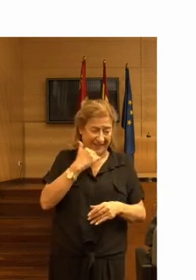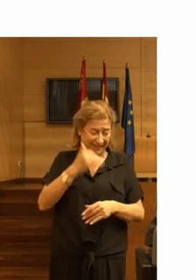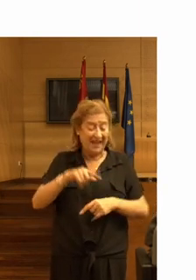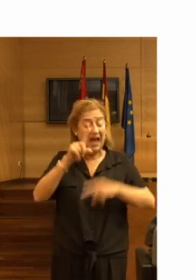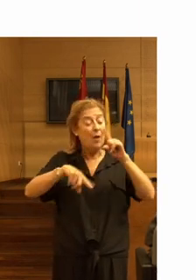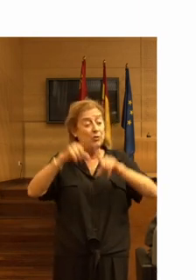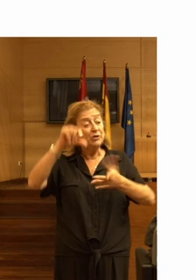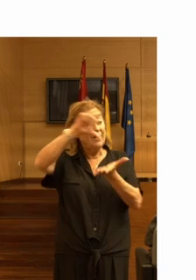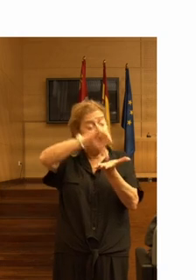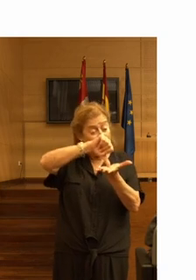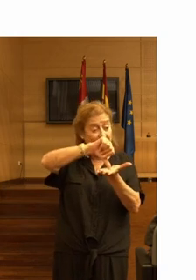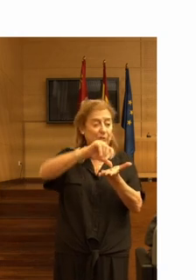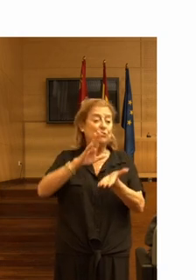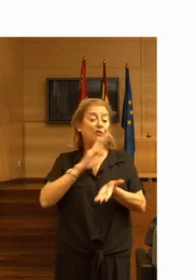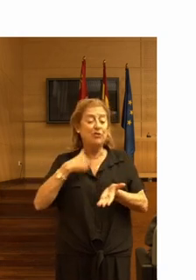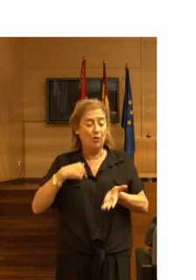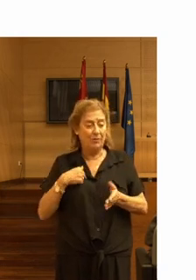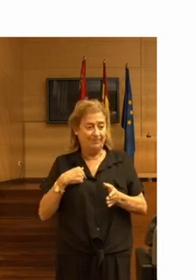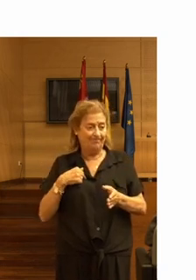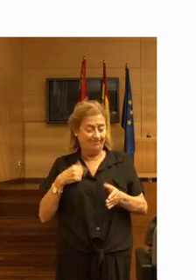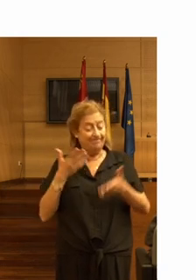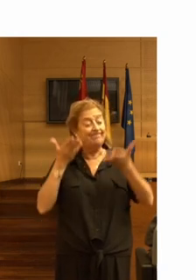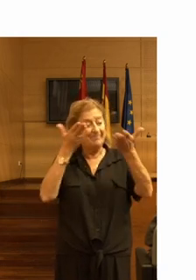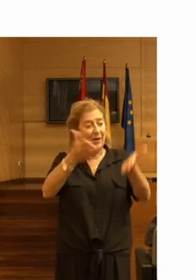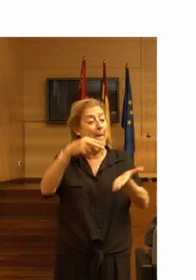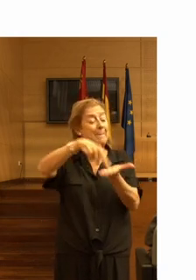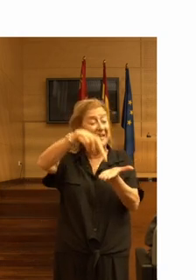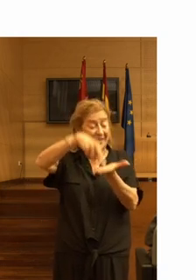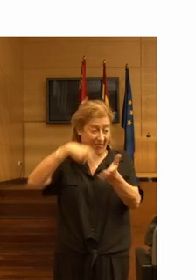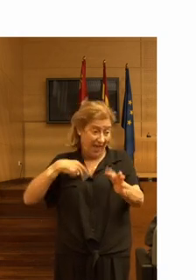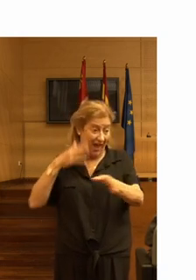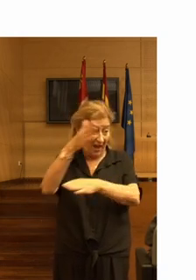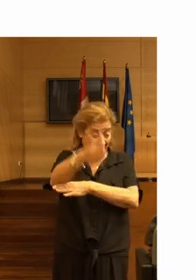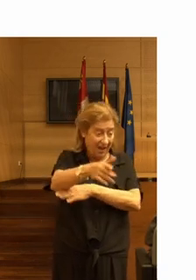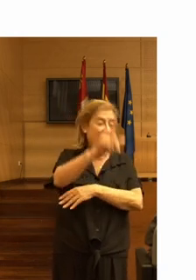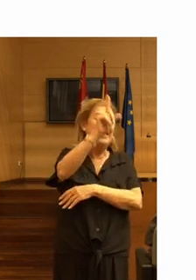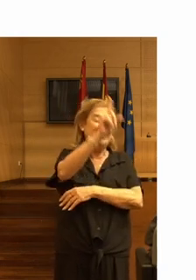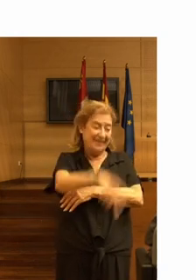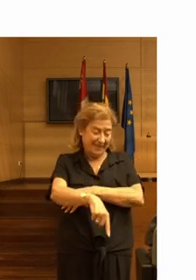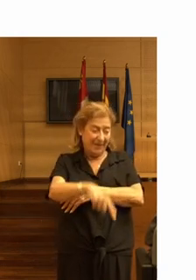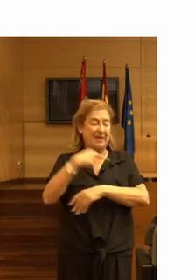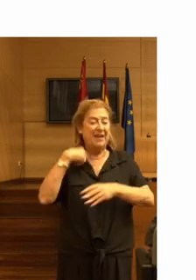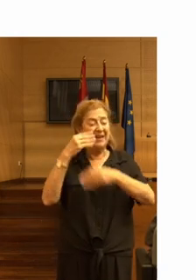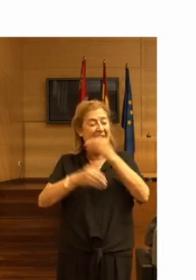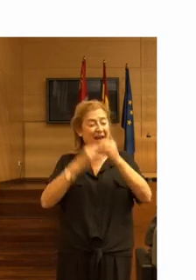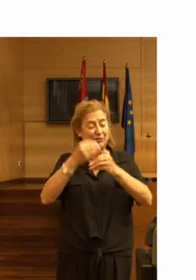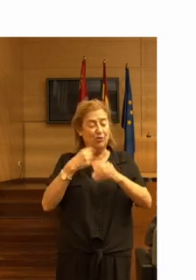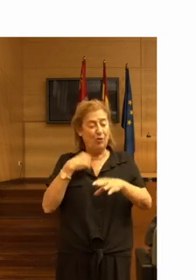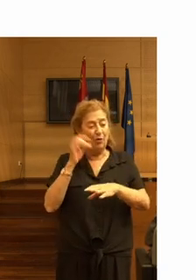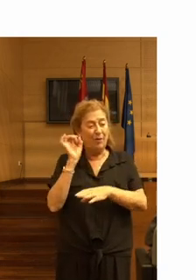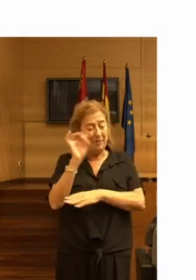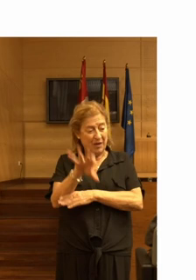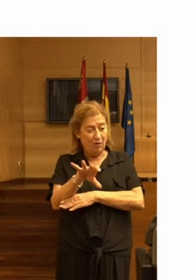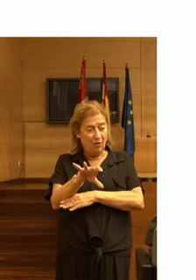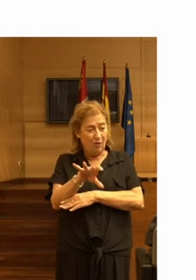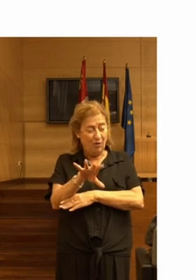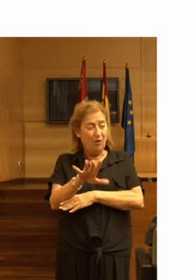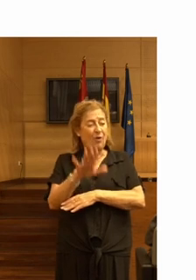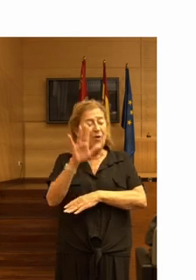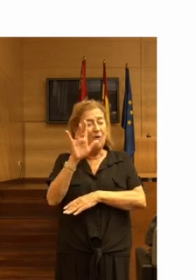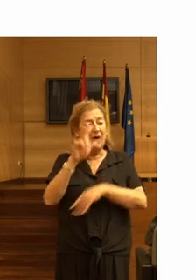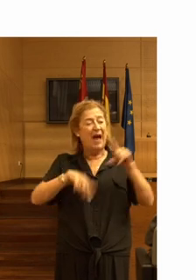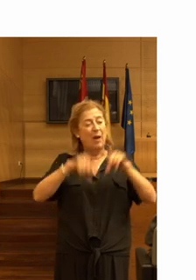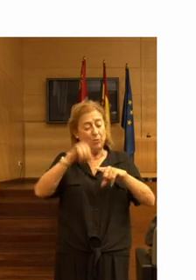centros en los que hemos intervenido de manera presencial. También hemos realizado envío de